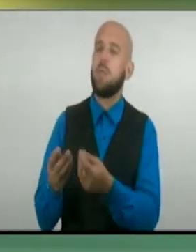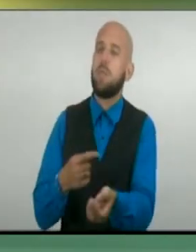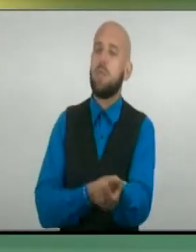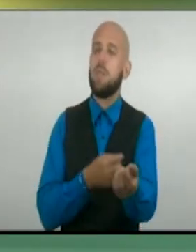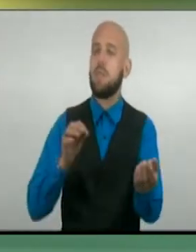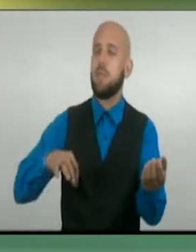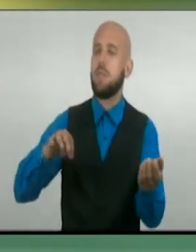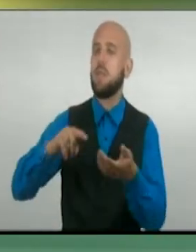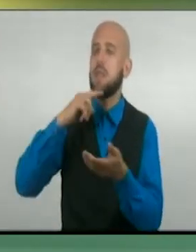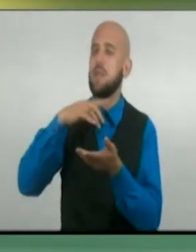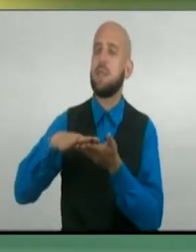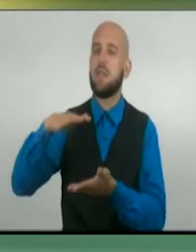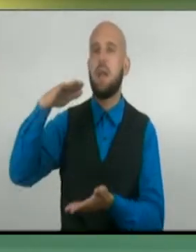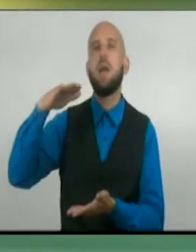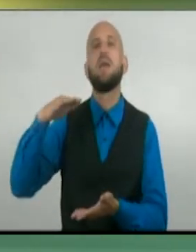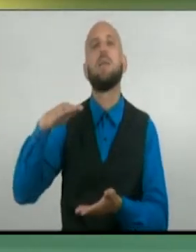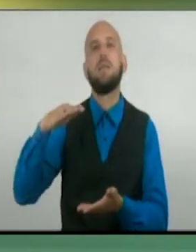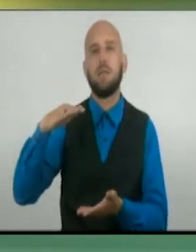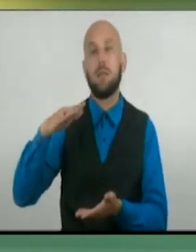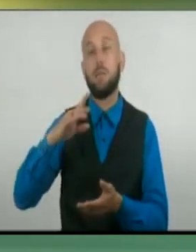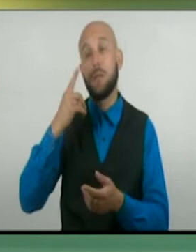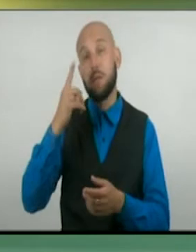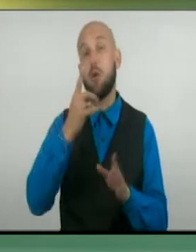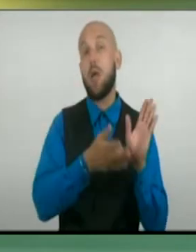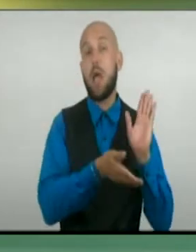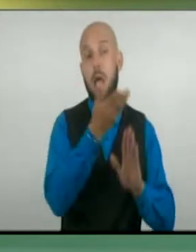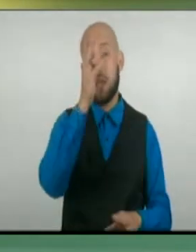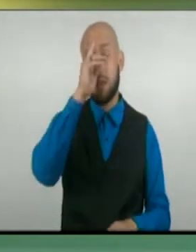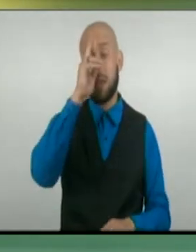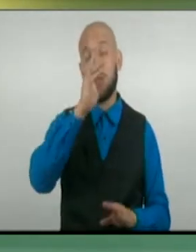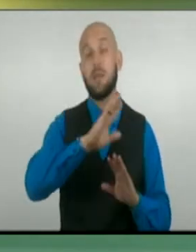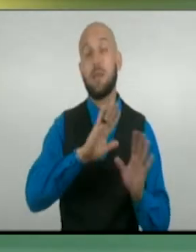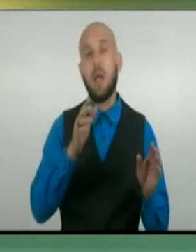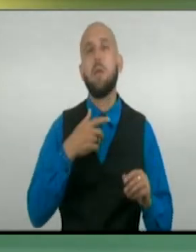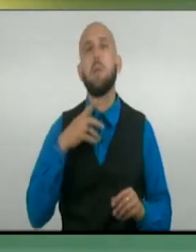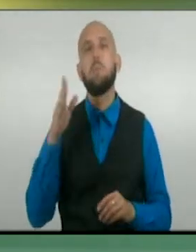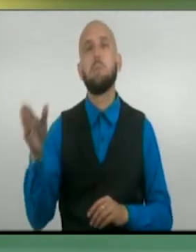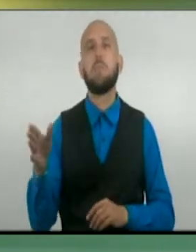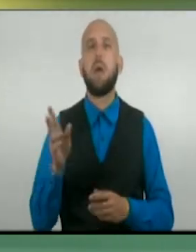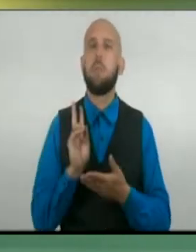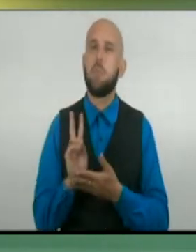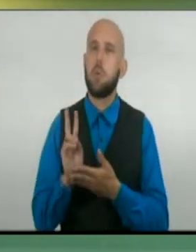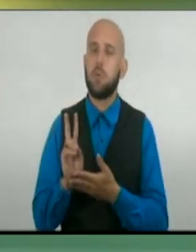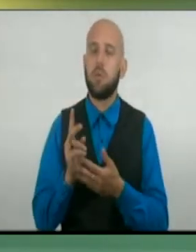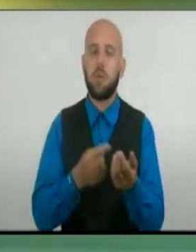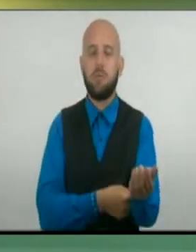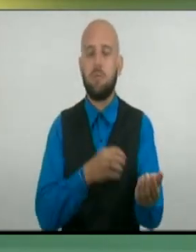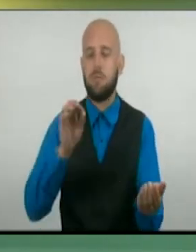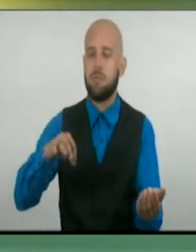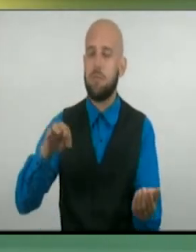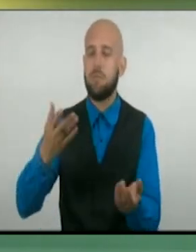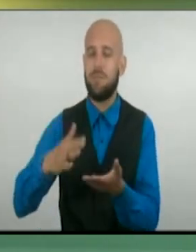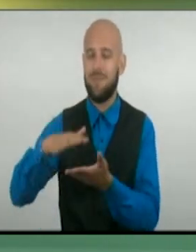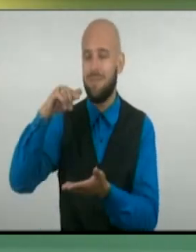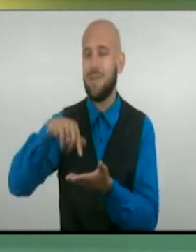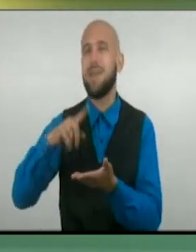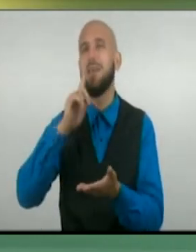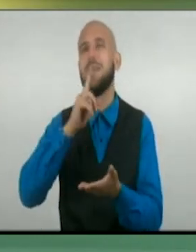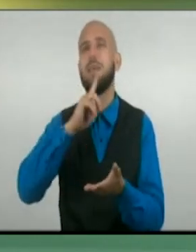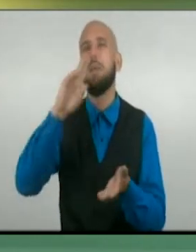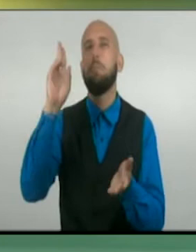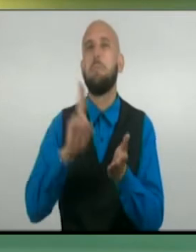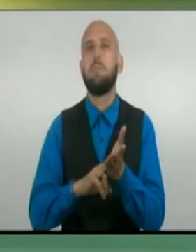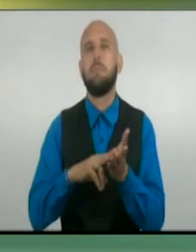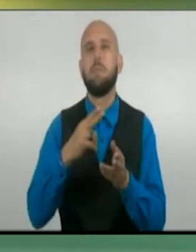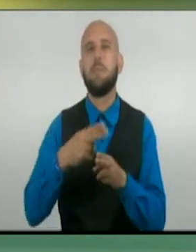alta médica se presentaron al banco de sangre de forma voluntaria a donar su plasma y su plasma